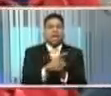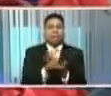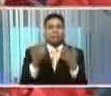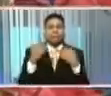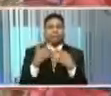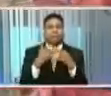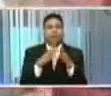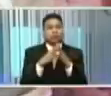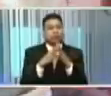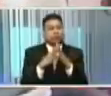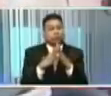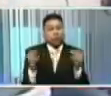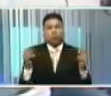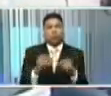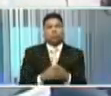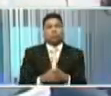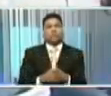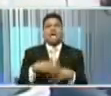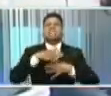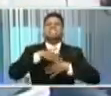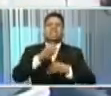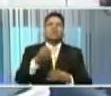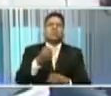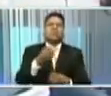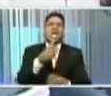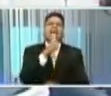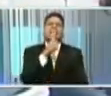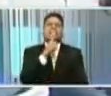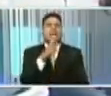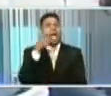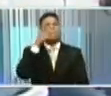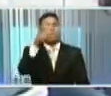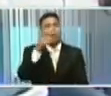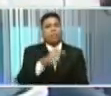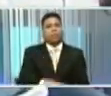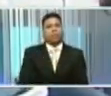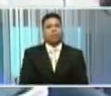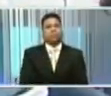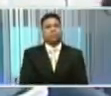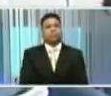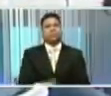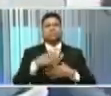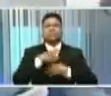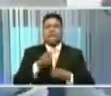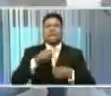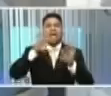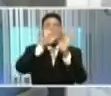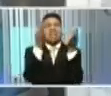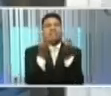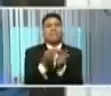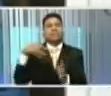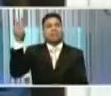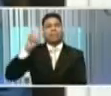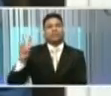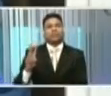lleva salud, ¿a quién? Al pueblo, a la familia venezolana.